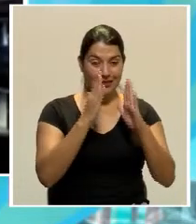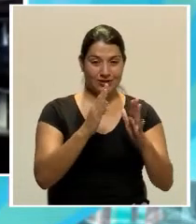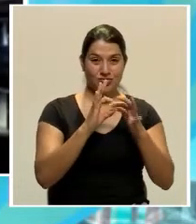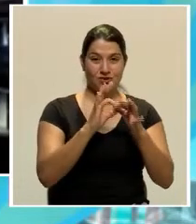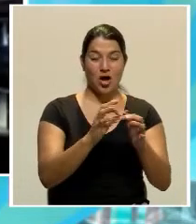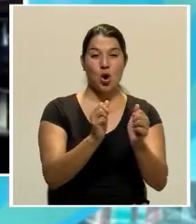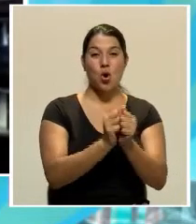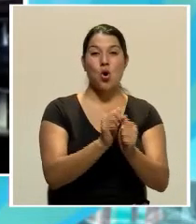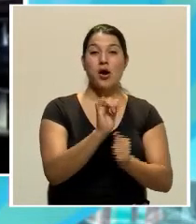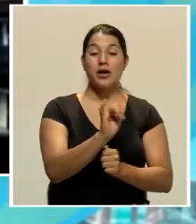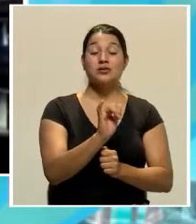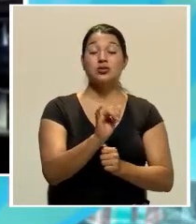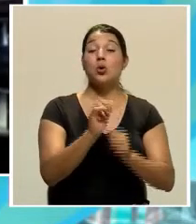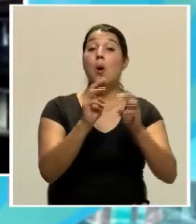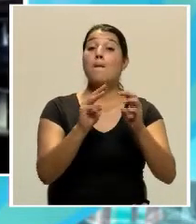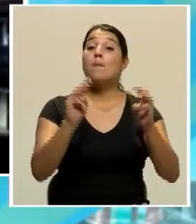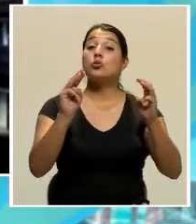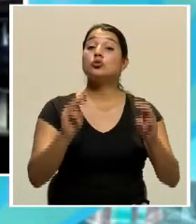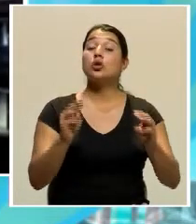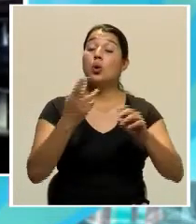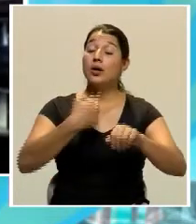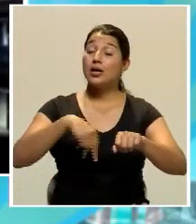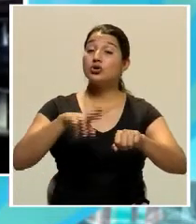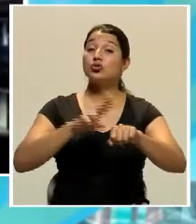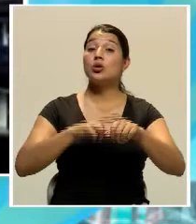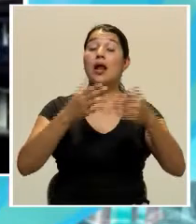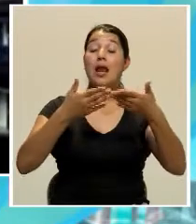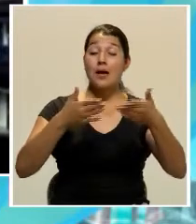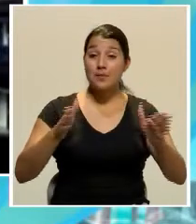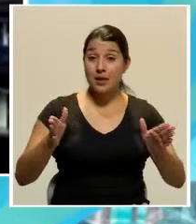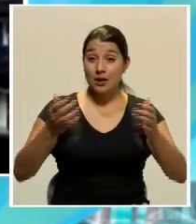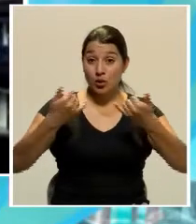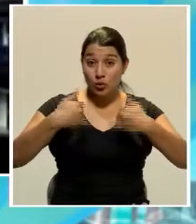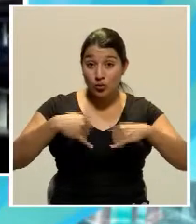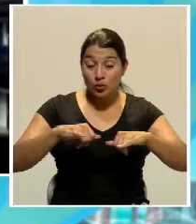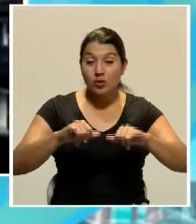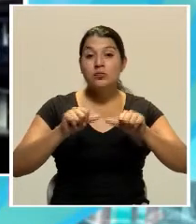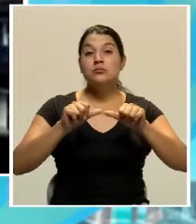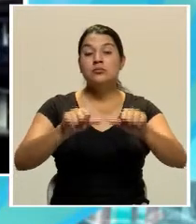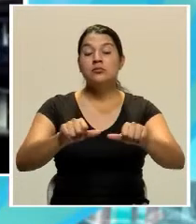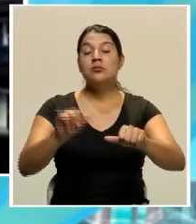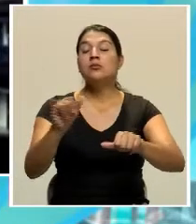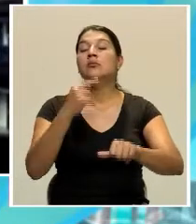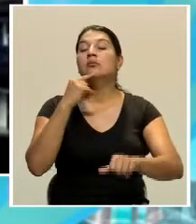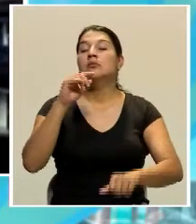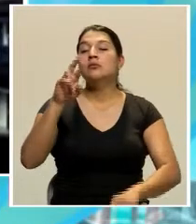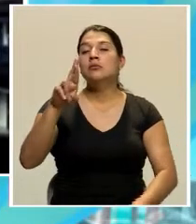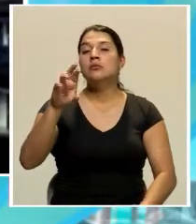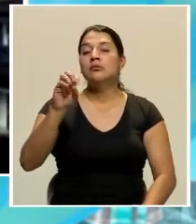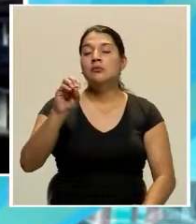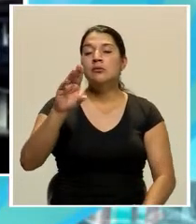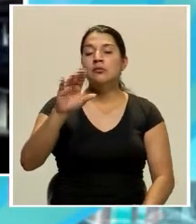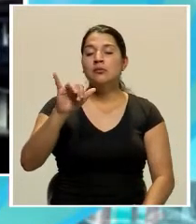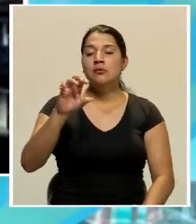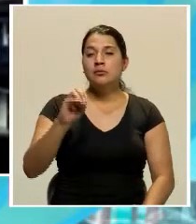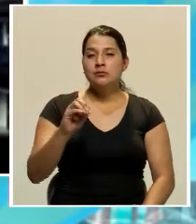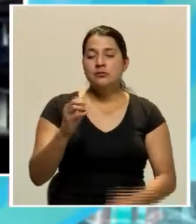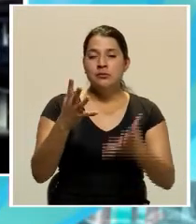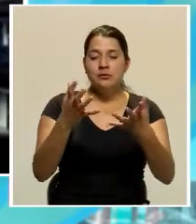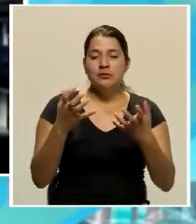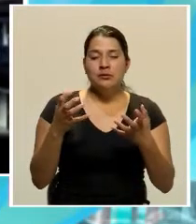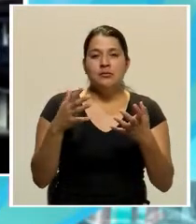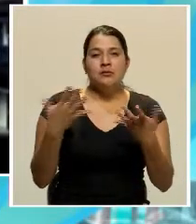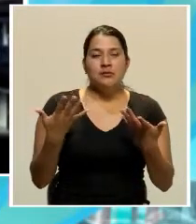eso. El Museo Nacional está abierto, está vivo y, como dice Rocío, quiere